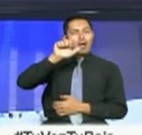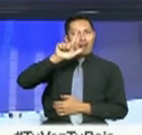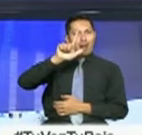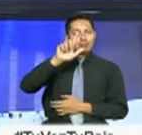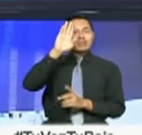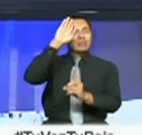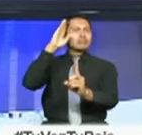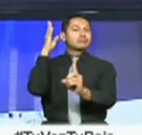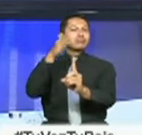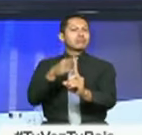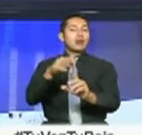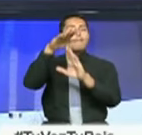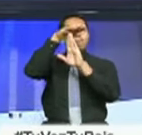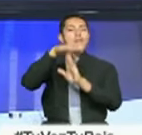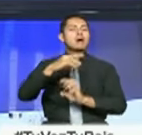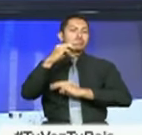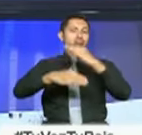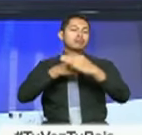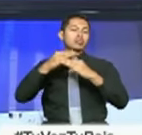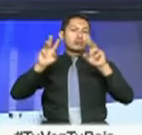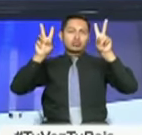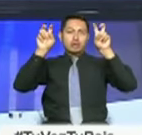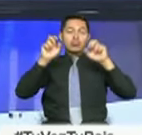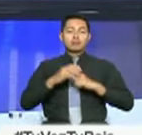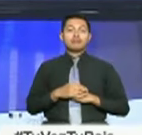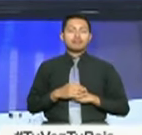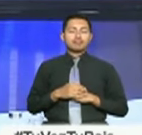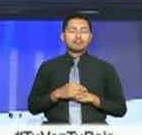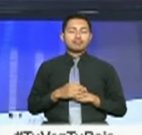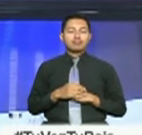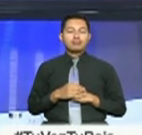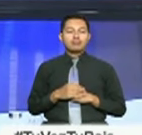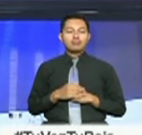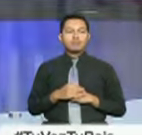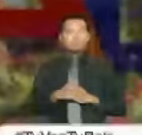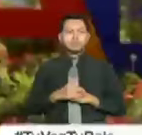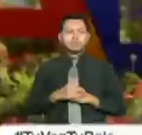paz mundial, uno de los principios fundamentales del movimiento.